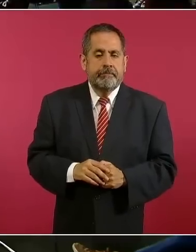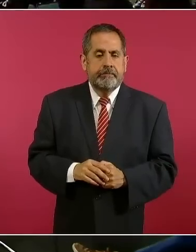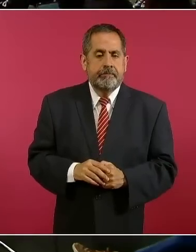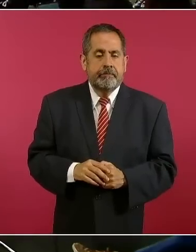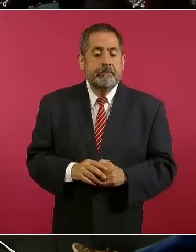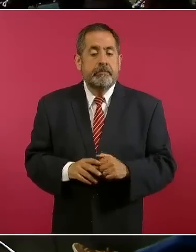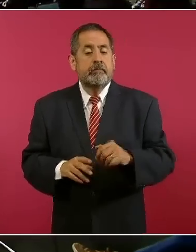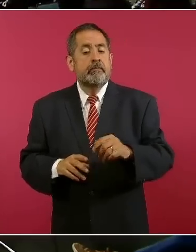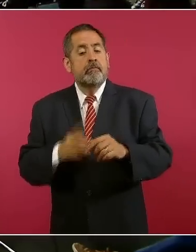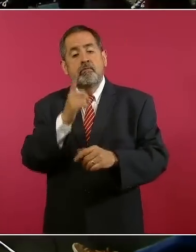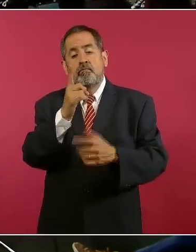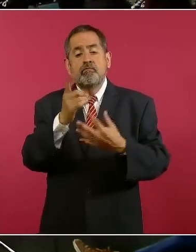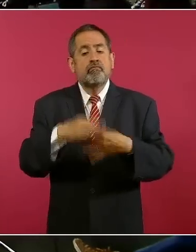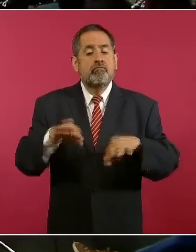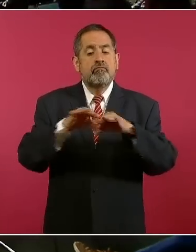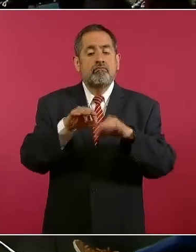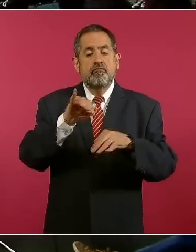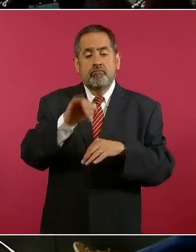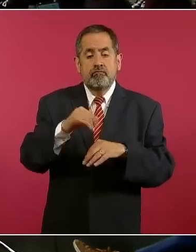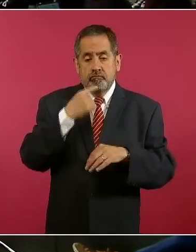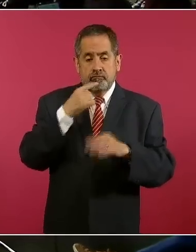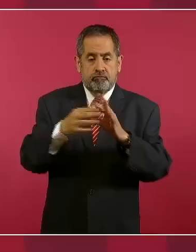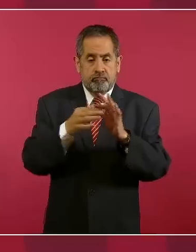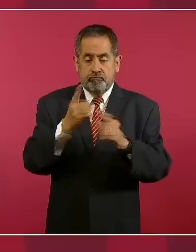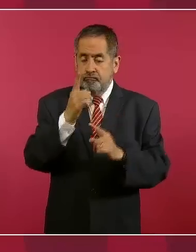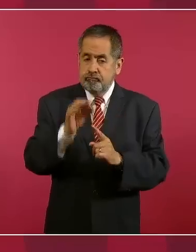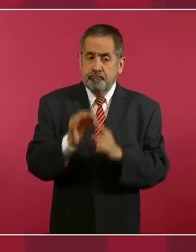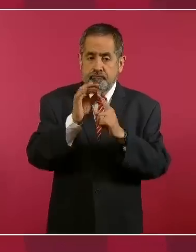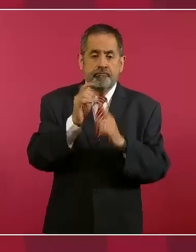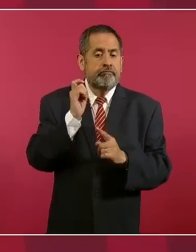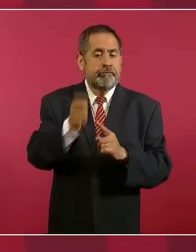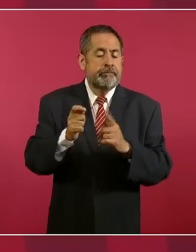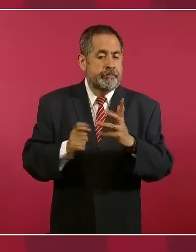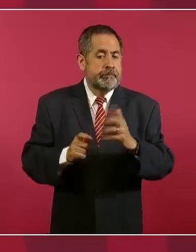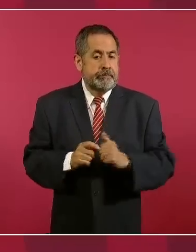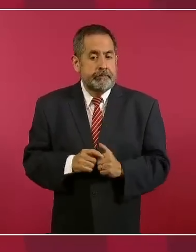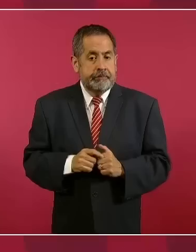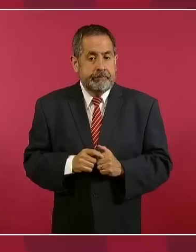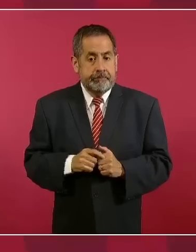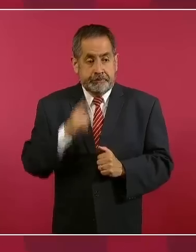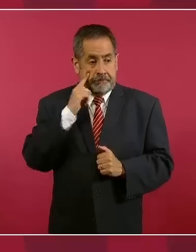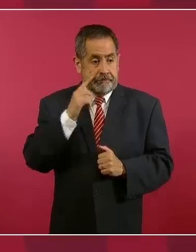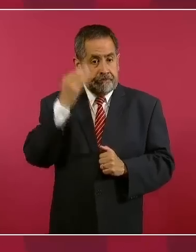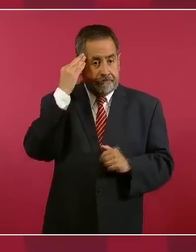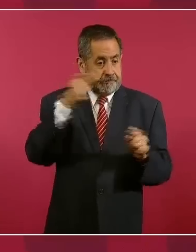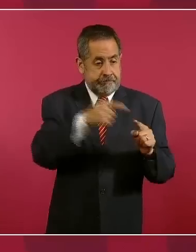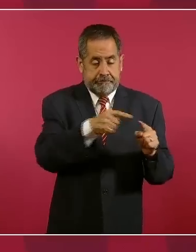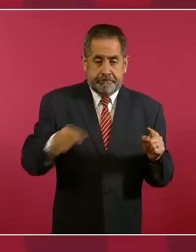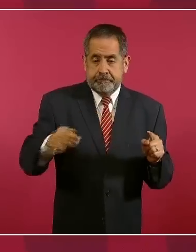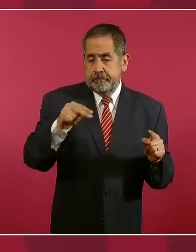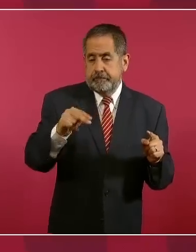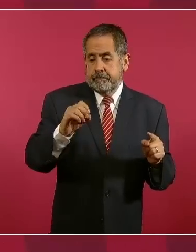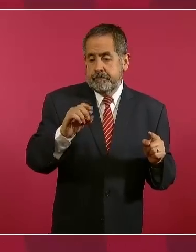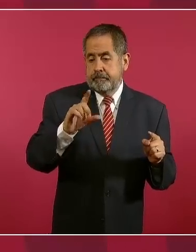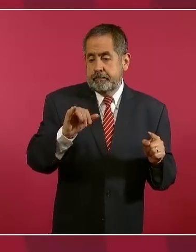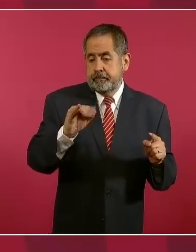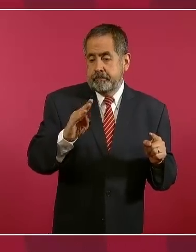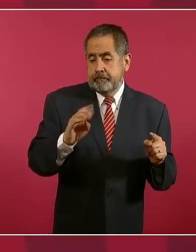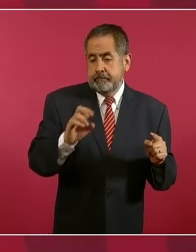Lo que sí es importante destacar es que durante todo el periodo neoliberal